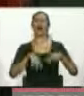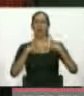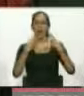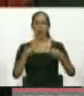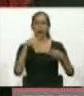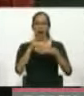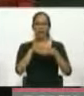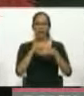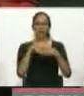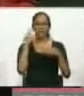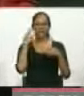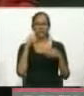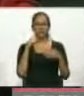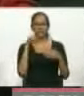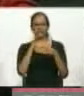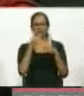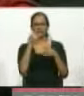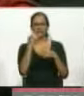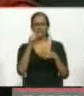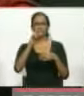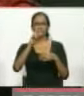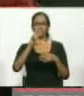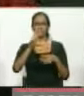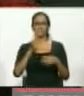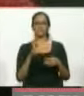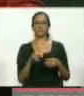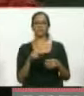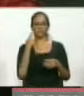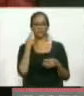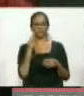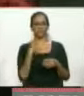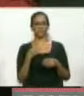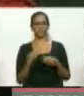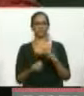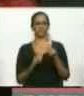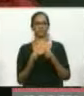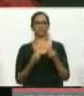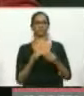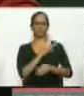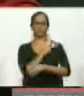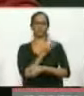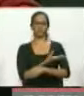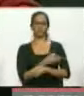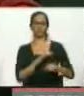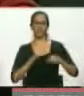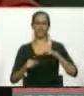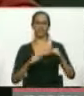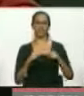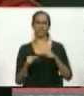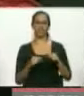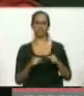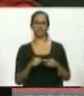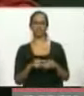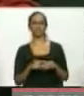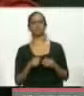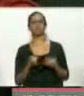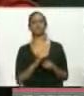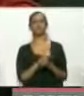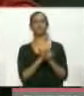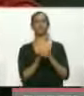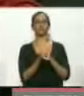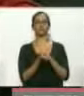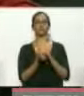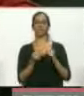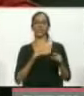creo que la lección número 23 algo así para que usted se dé cuenta de cómo se ha fortalecido esta dictadura y se ha convertido en una dictablanda